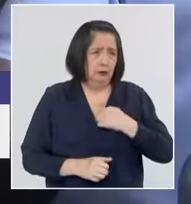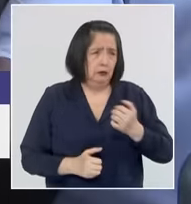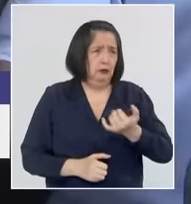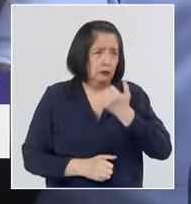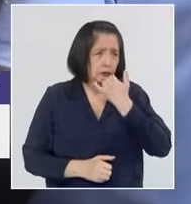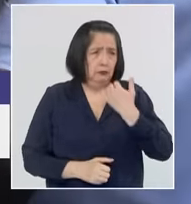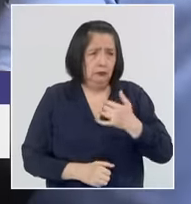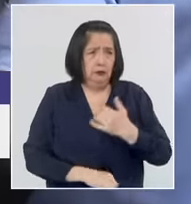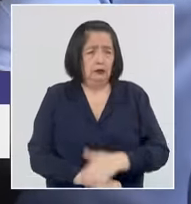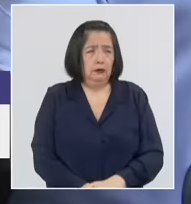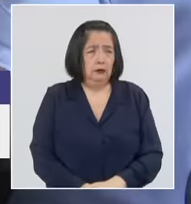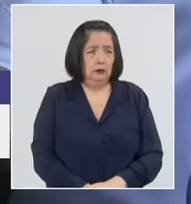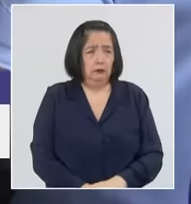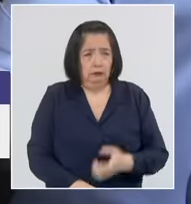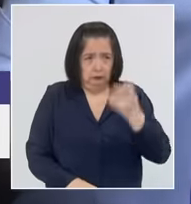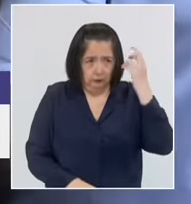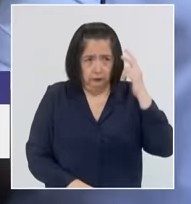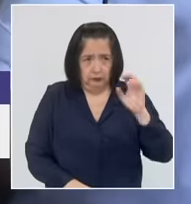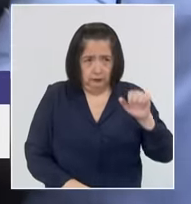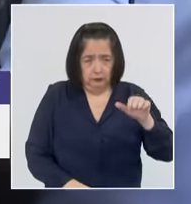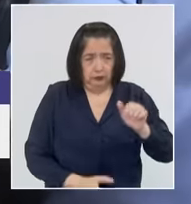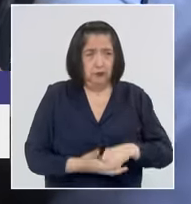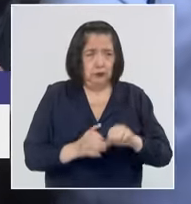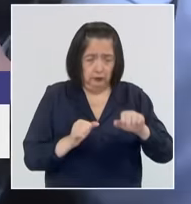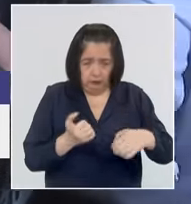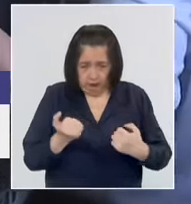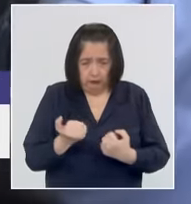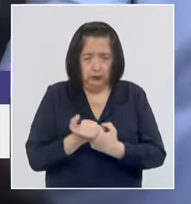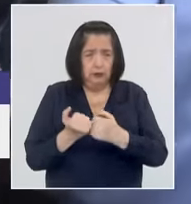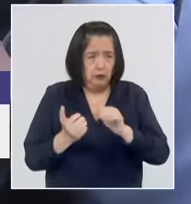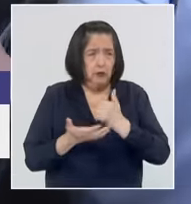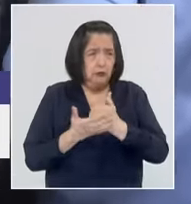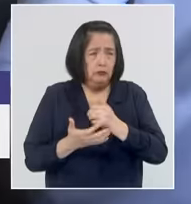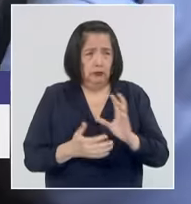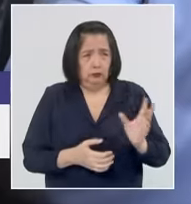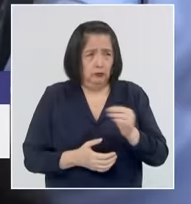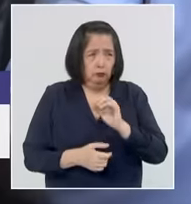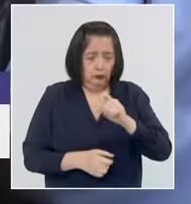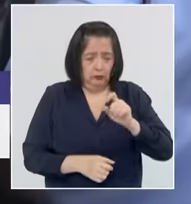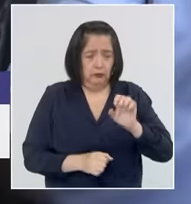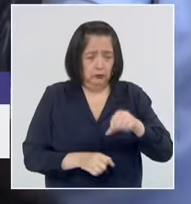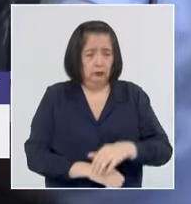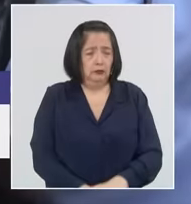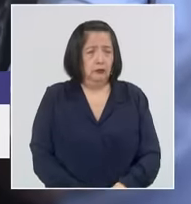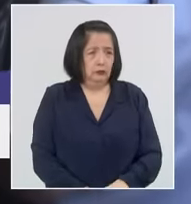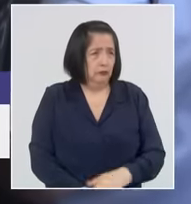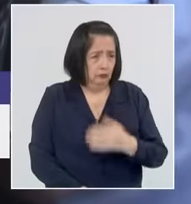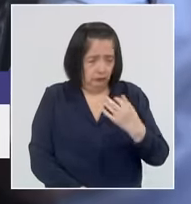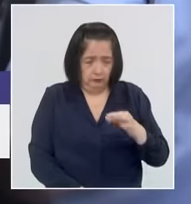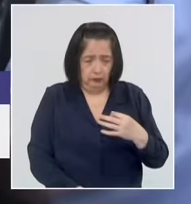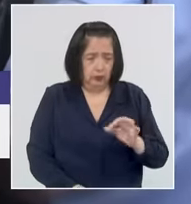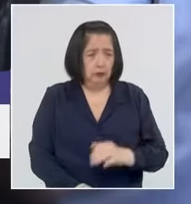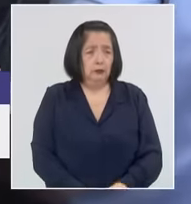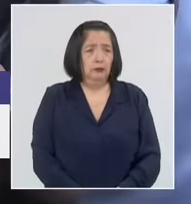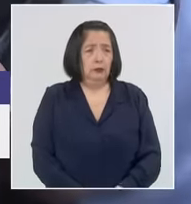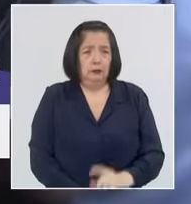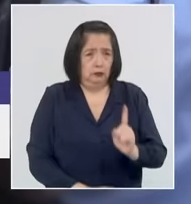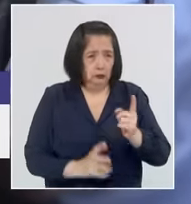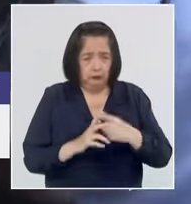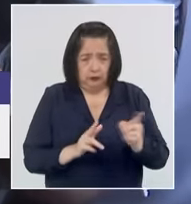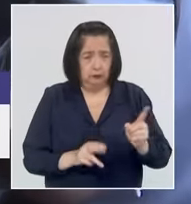que ha pasado. Y por eso mismo es que él va a colaborar absolutamente con todo lo que sea necesario. Correcto. Como siempre lo ha hecho, no va además. A